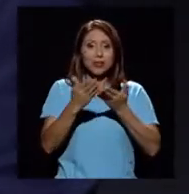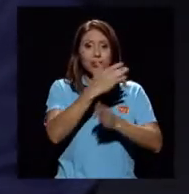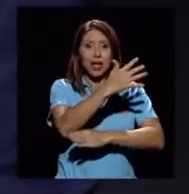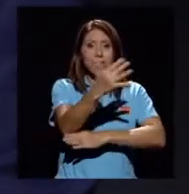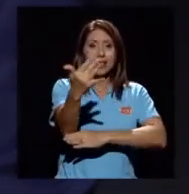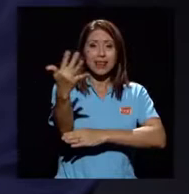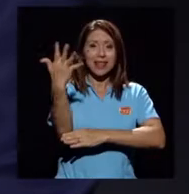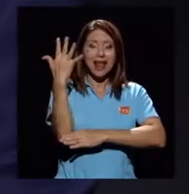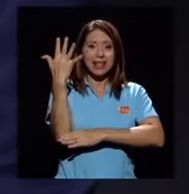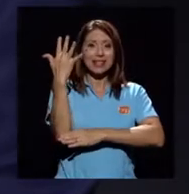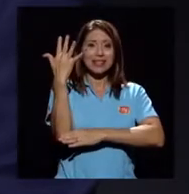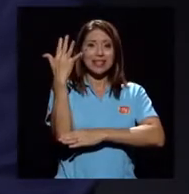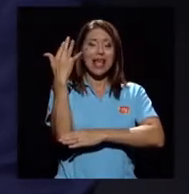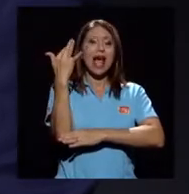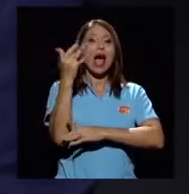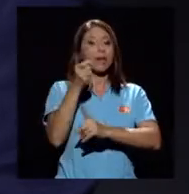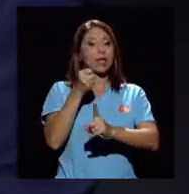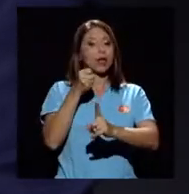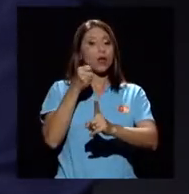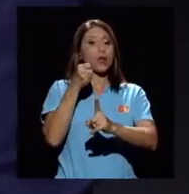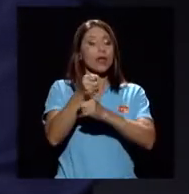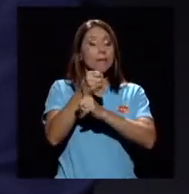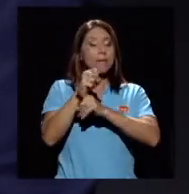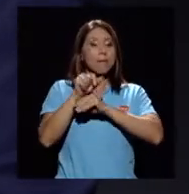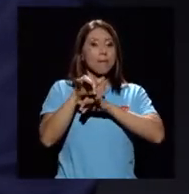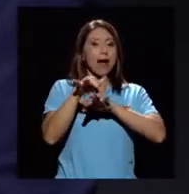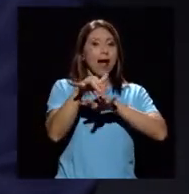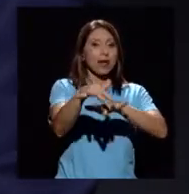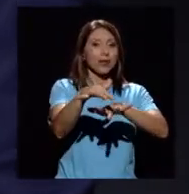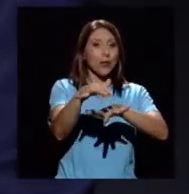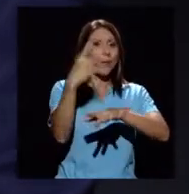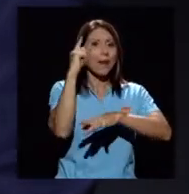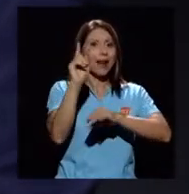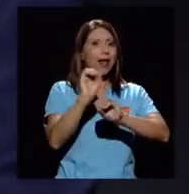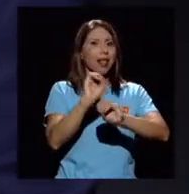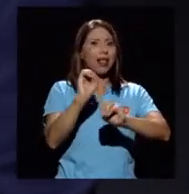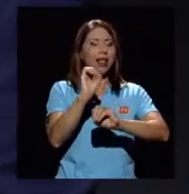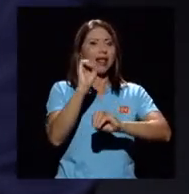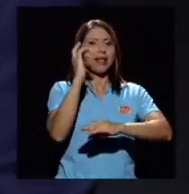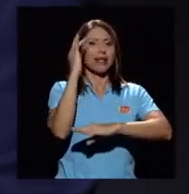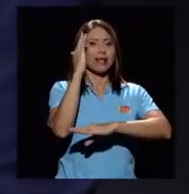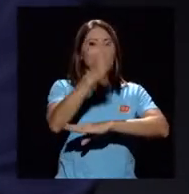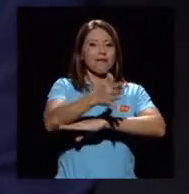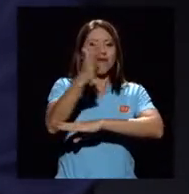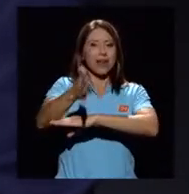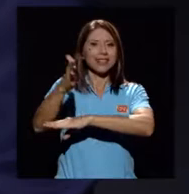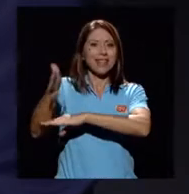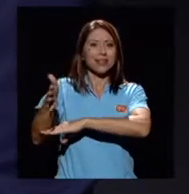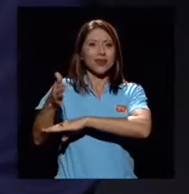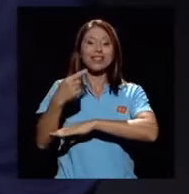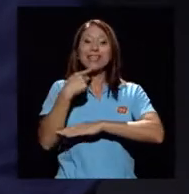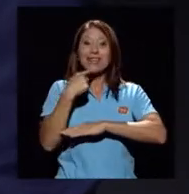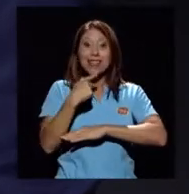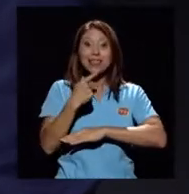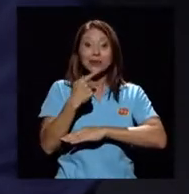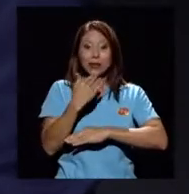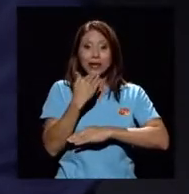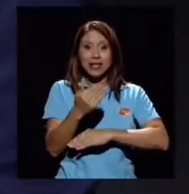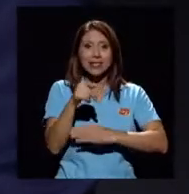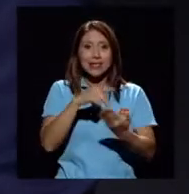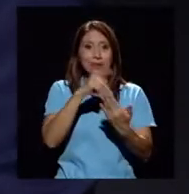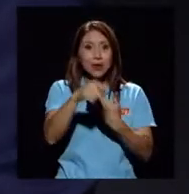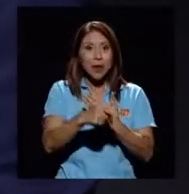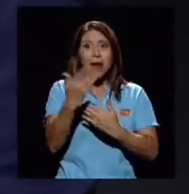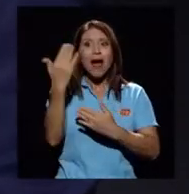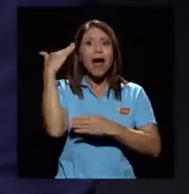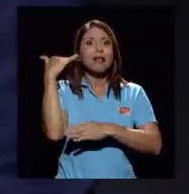sobre la deforestación. En ese tiempo se argumentaba mucho que gracias al programa se había revertido la